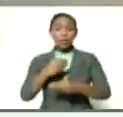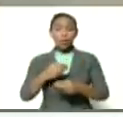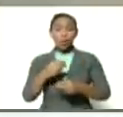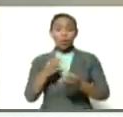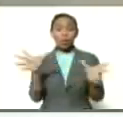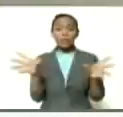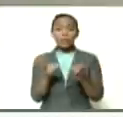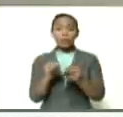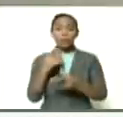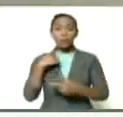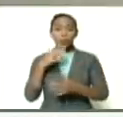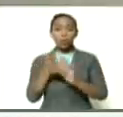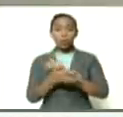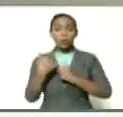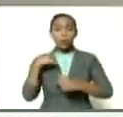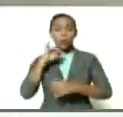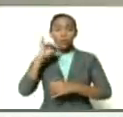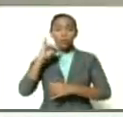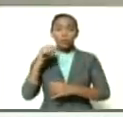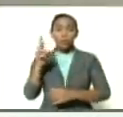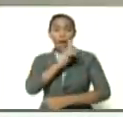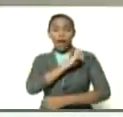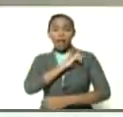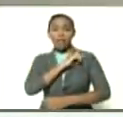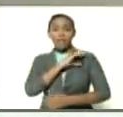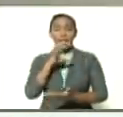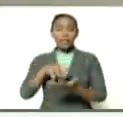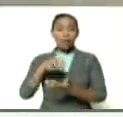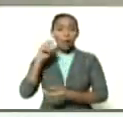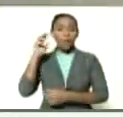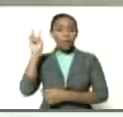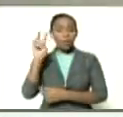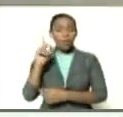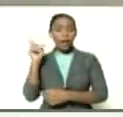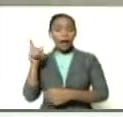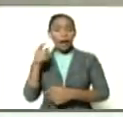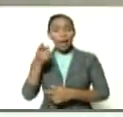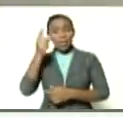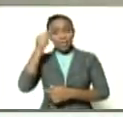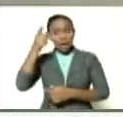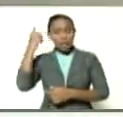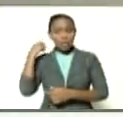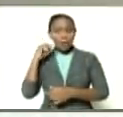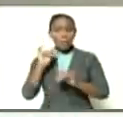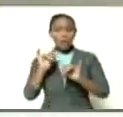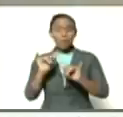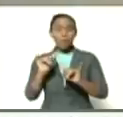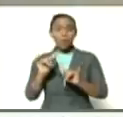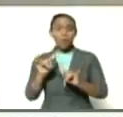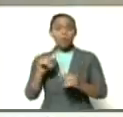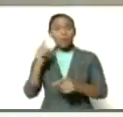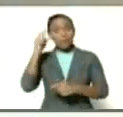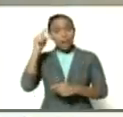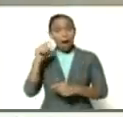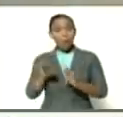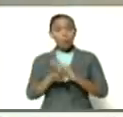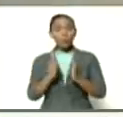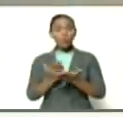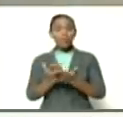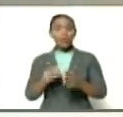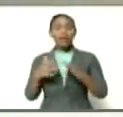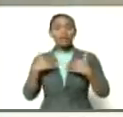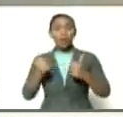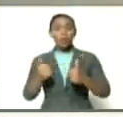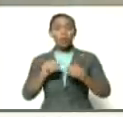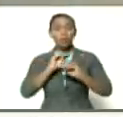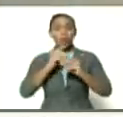recuento sobre los anuncios hechos por el jefe de Estado venezolano Nicolás Maduro Moros el día de ayer. Asimismo, en el ámbito del Día Mundial de la Salud, hacía ese